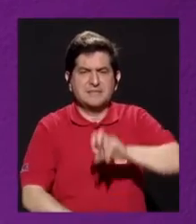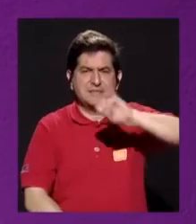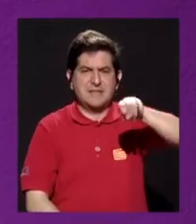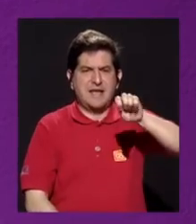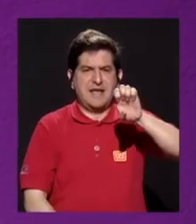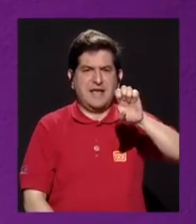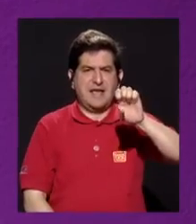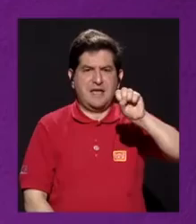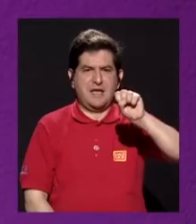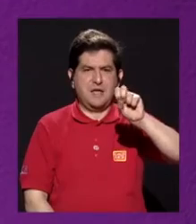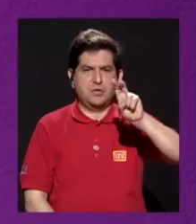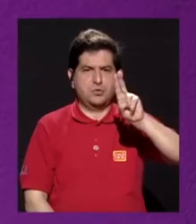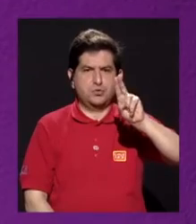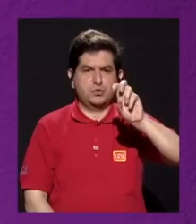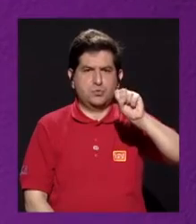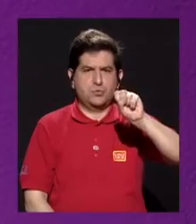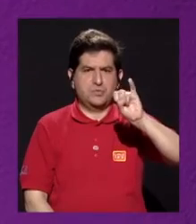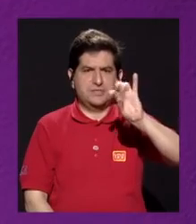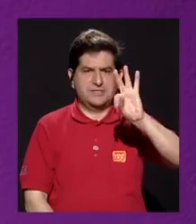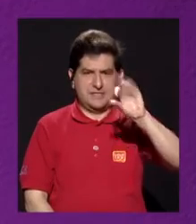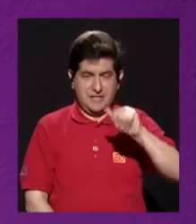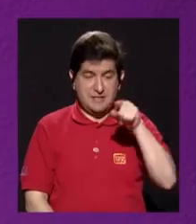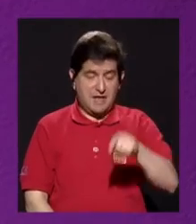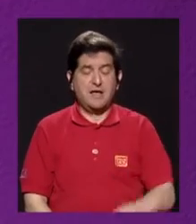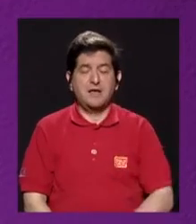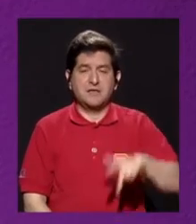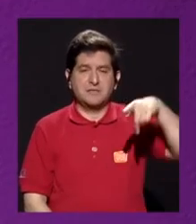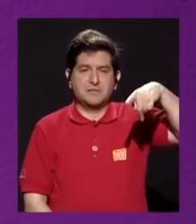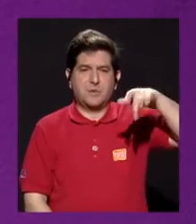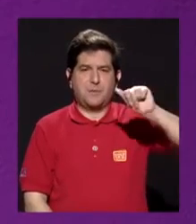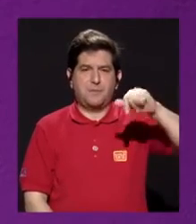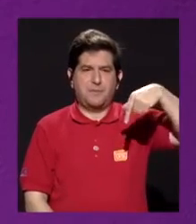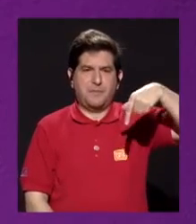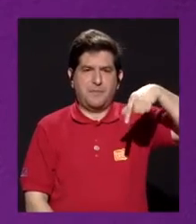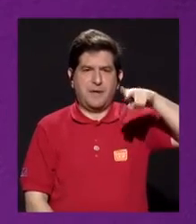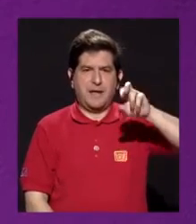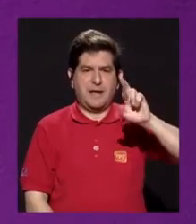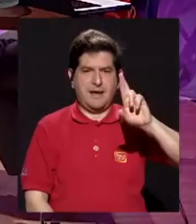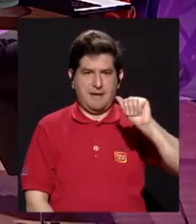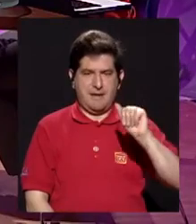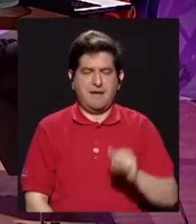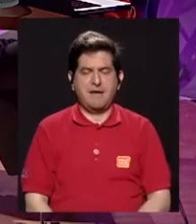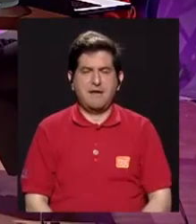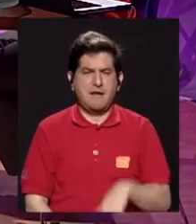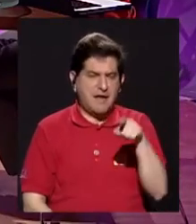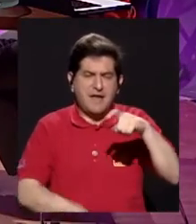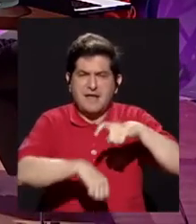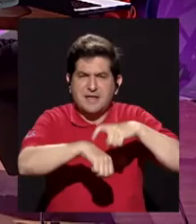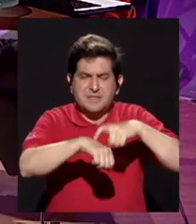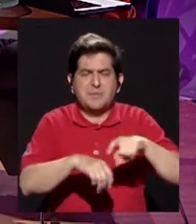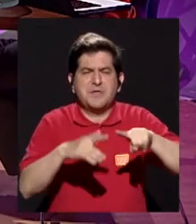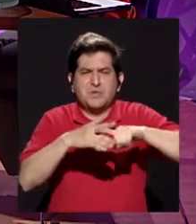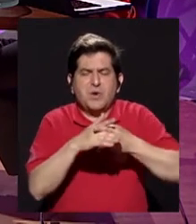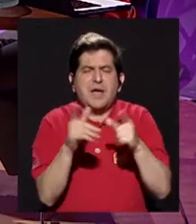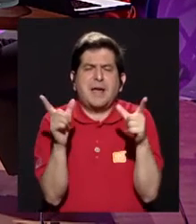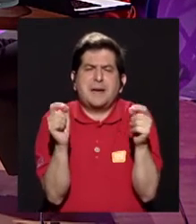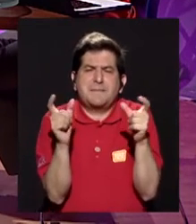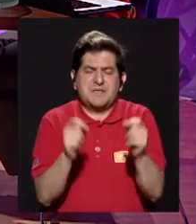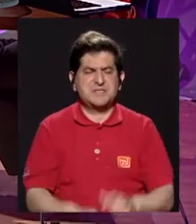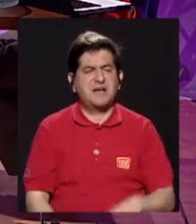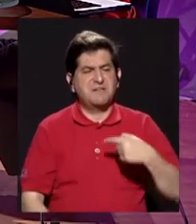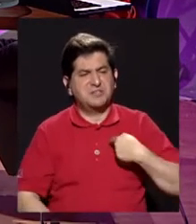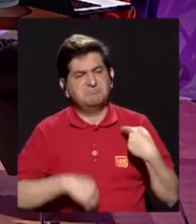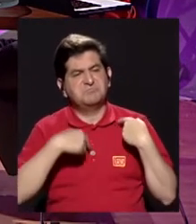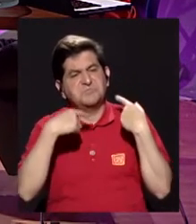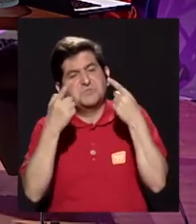Paquera. Y digo yo, bueno, seguro no lo voy a lograr. Eso fue empezando el cáncer, yo tenía. Y digo, yo voy a ir